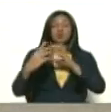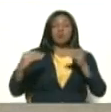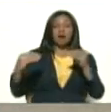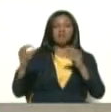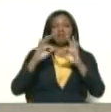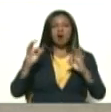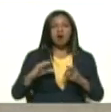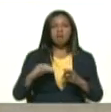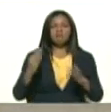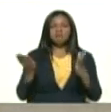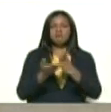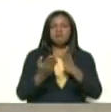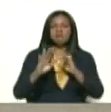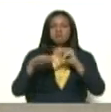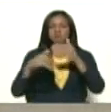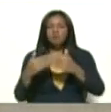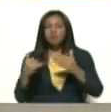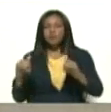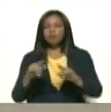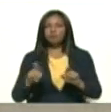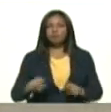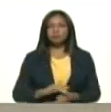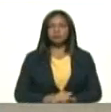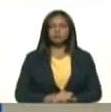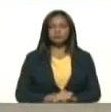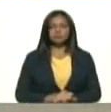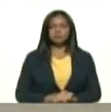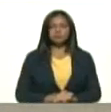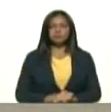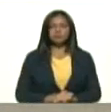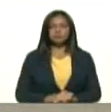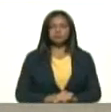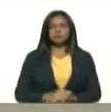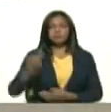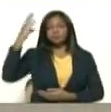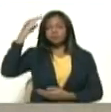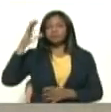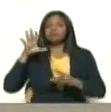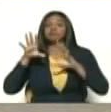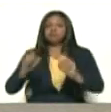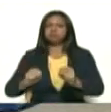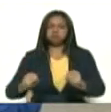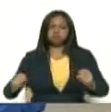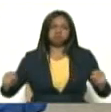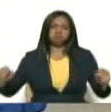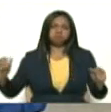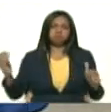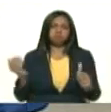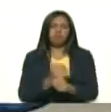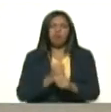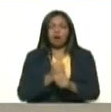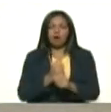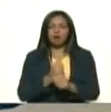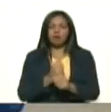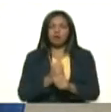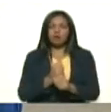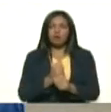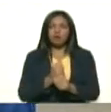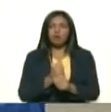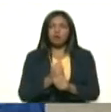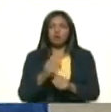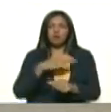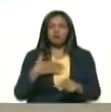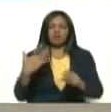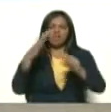la oligarquía de entonces. Es la teocracia quien lo captura, lo tortura, lo trata de